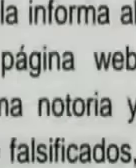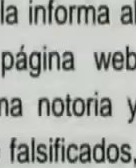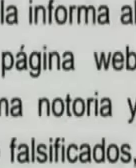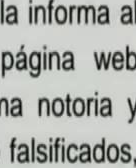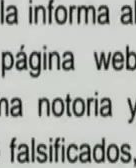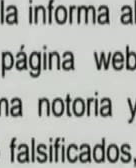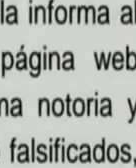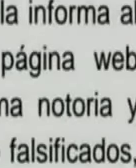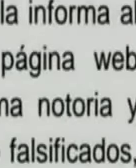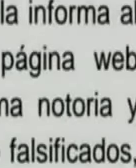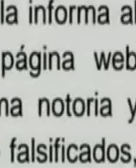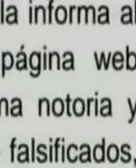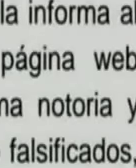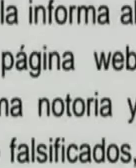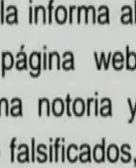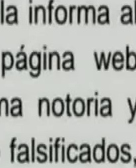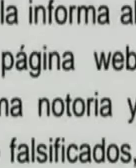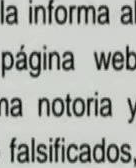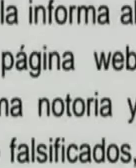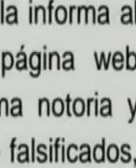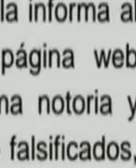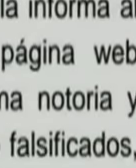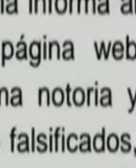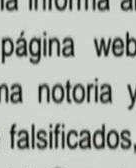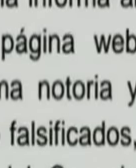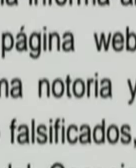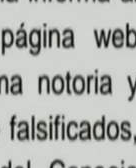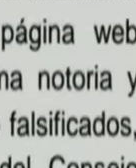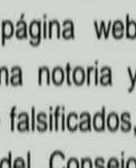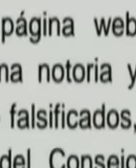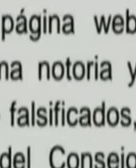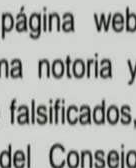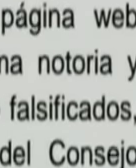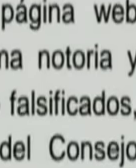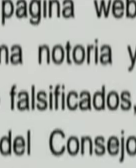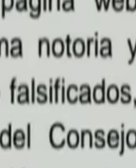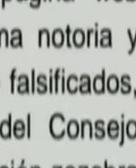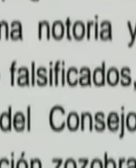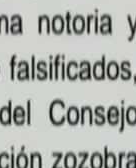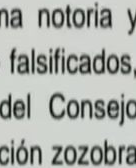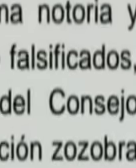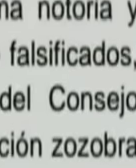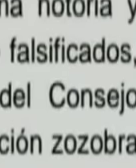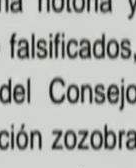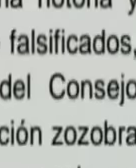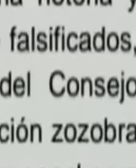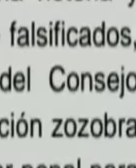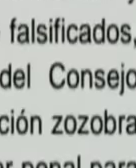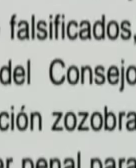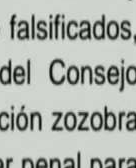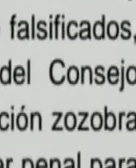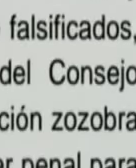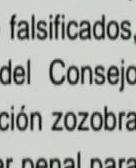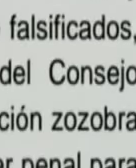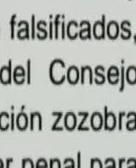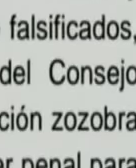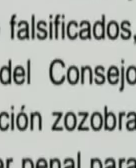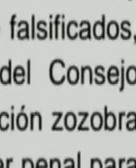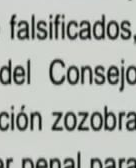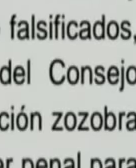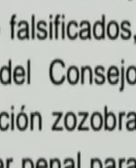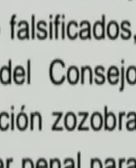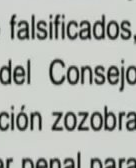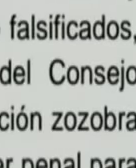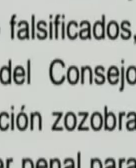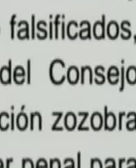delitos informáticos, asociación para delinquir y conspiración. Yo quiero, por favor,